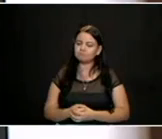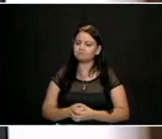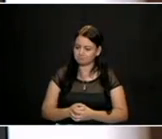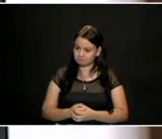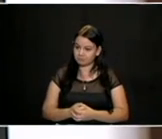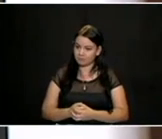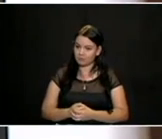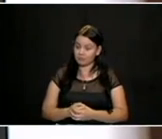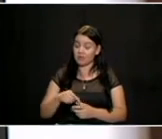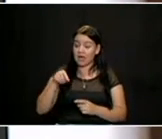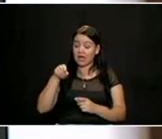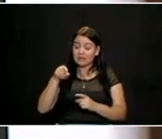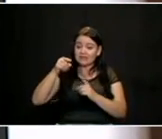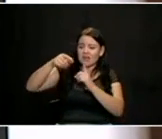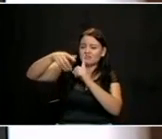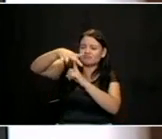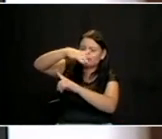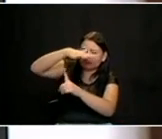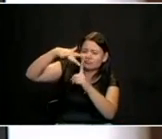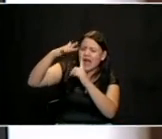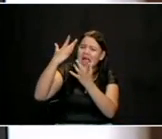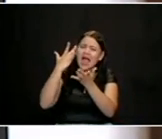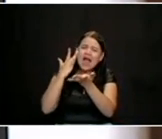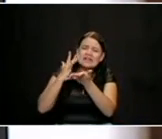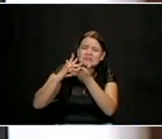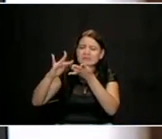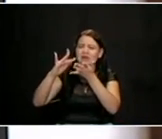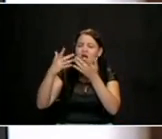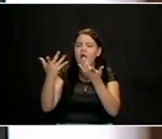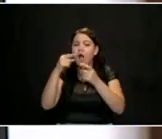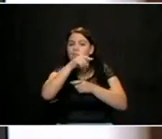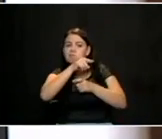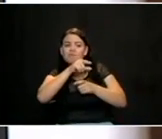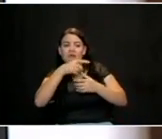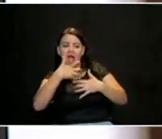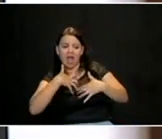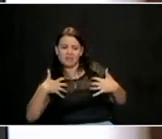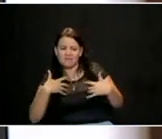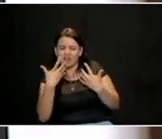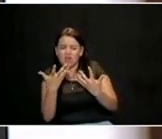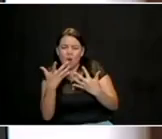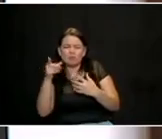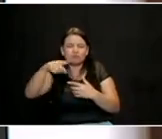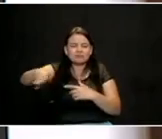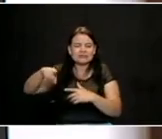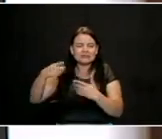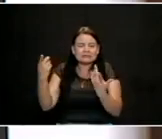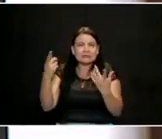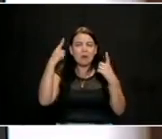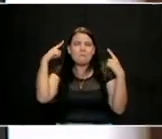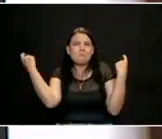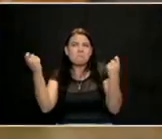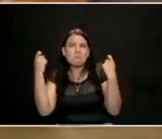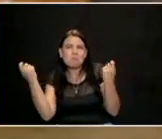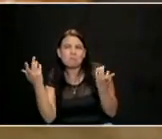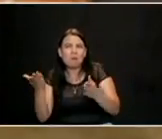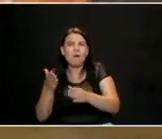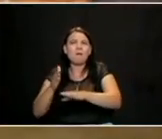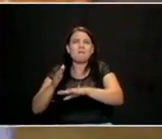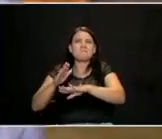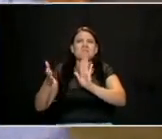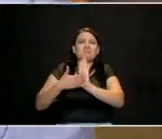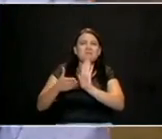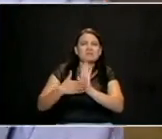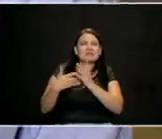una política de protección animal? Esta ronda, la última antes de un corte, la inicia Alfredo Ramos. Pues Medellín tiene una entidad